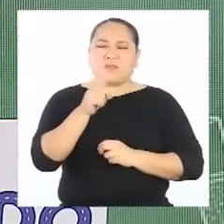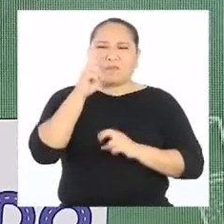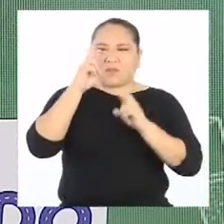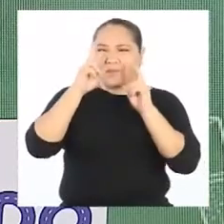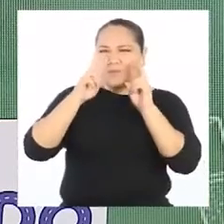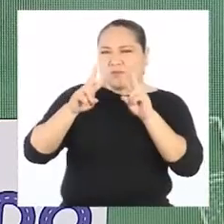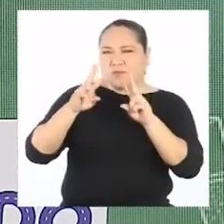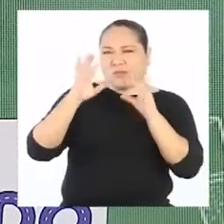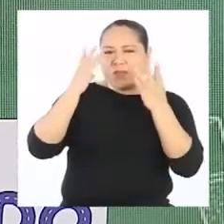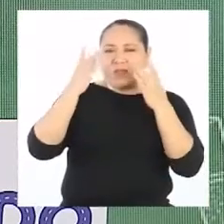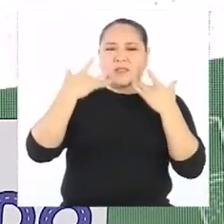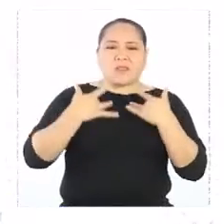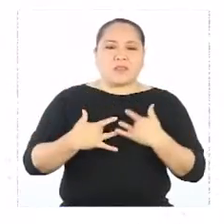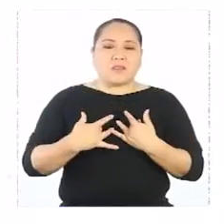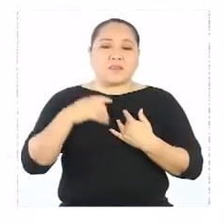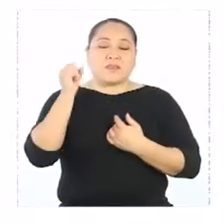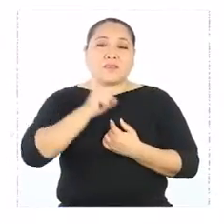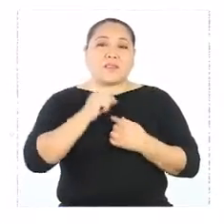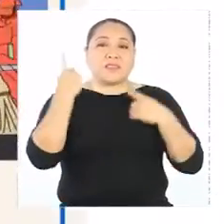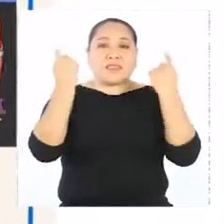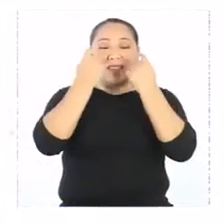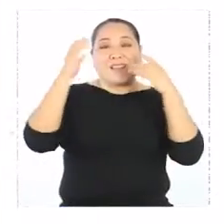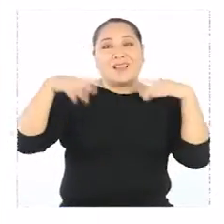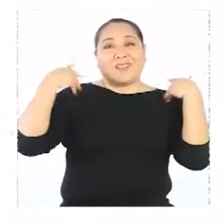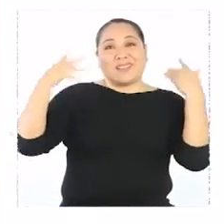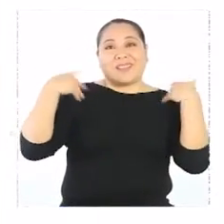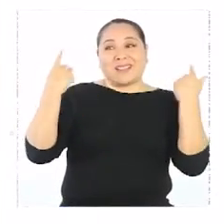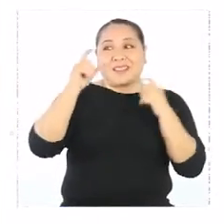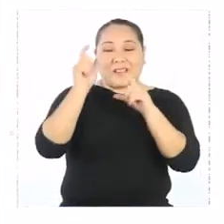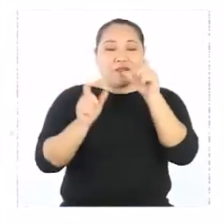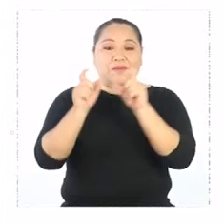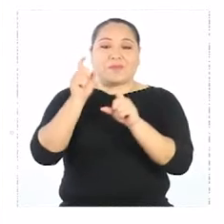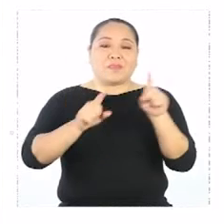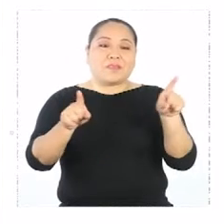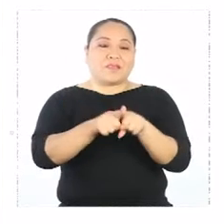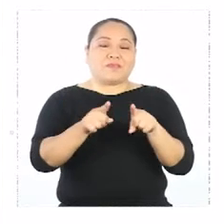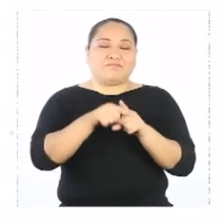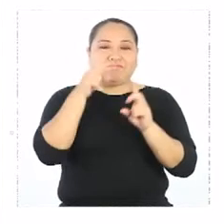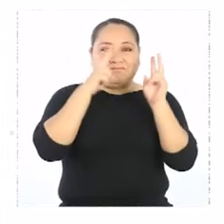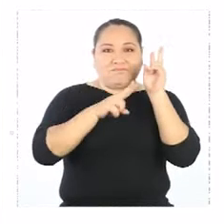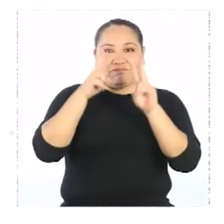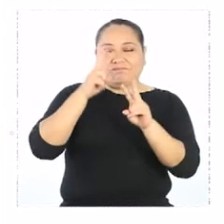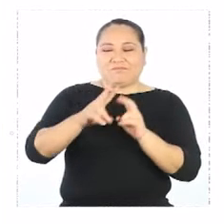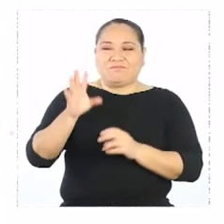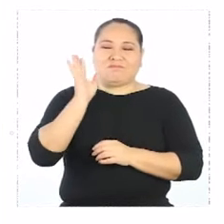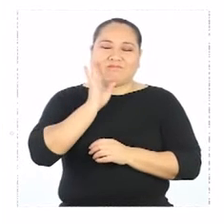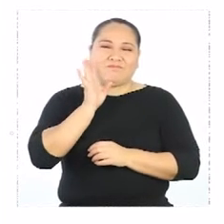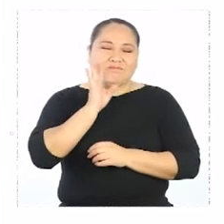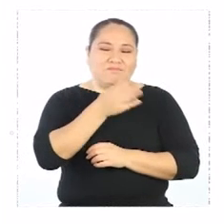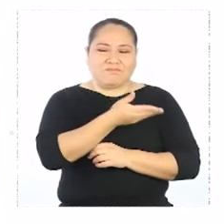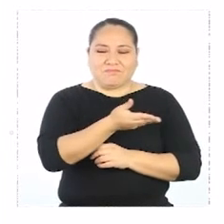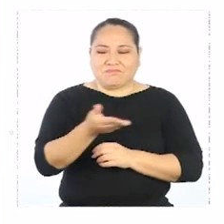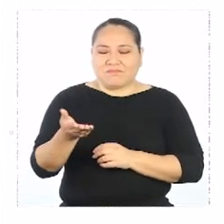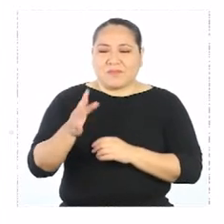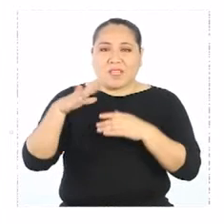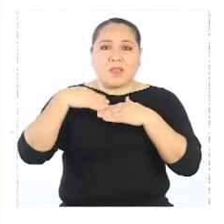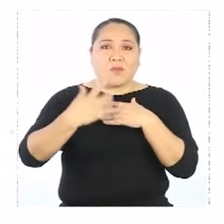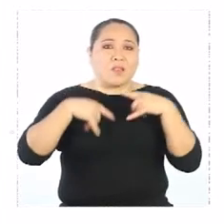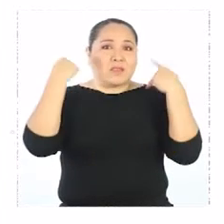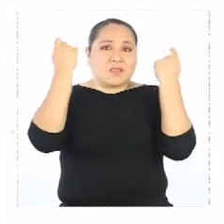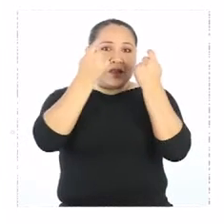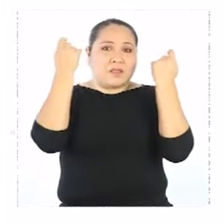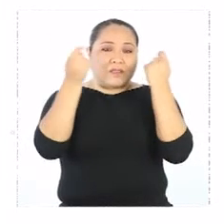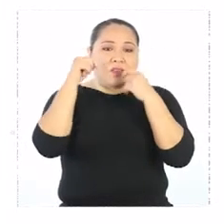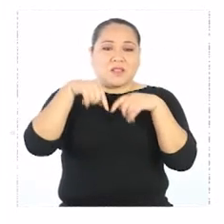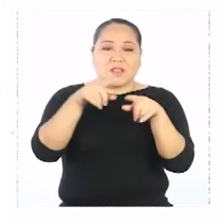qué te noto un poco triste? Porque además de celebración y de alegría de las personas, también veo que se contamina mucho.